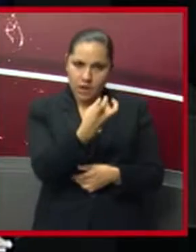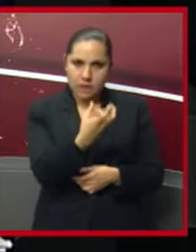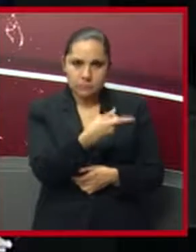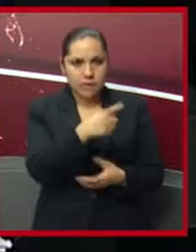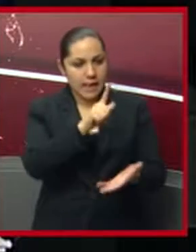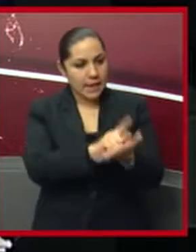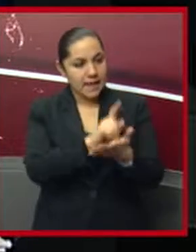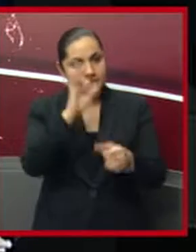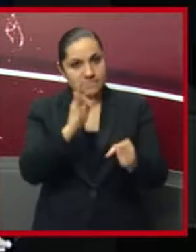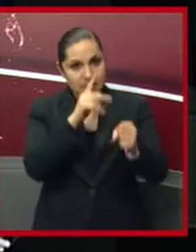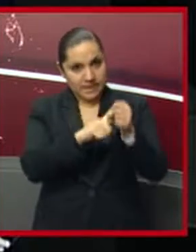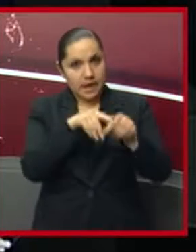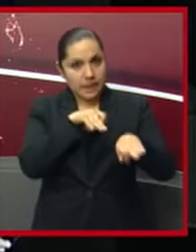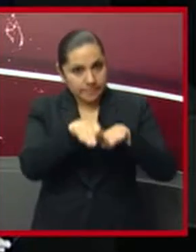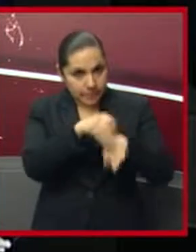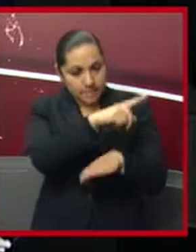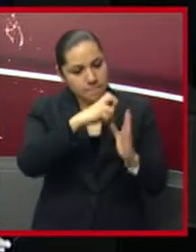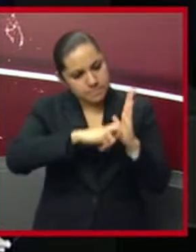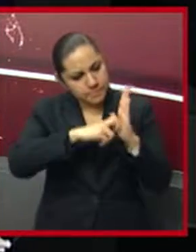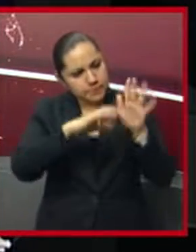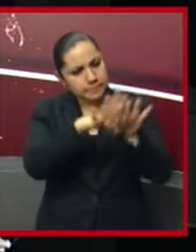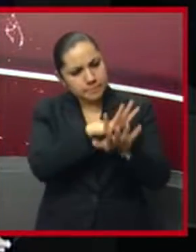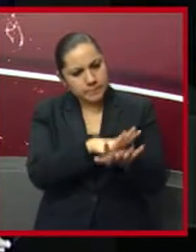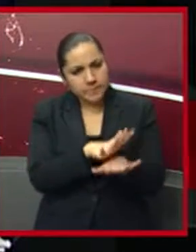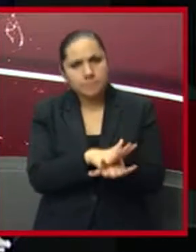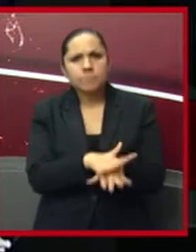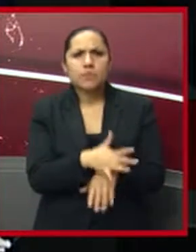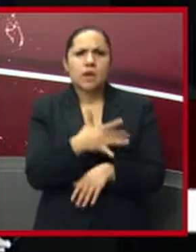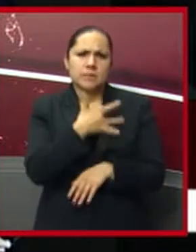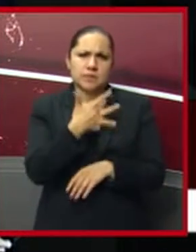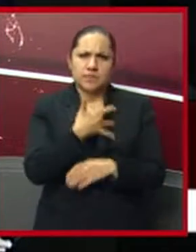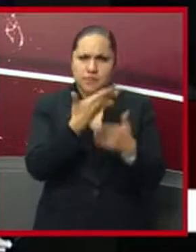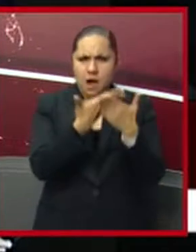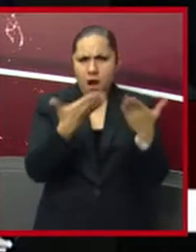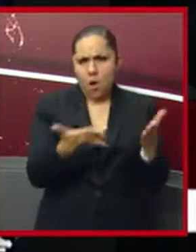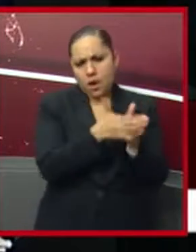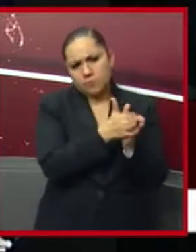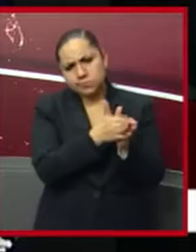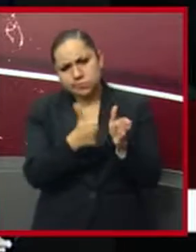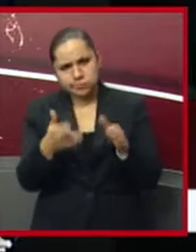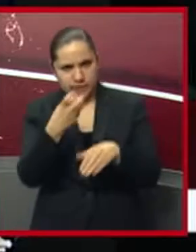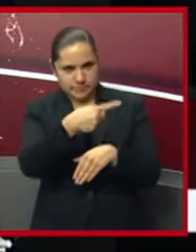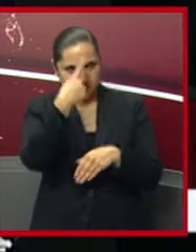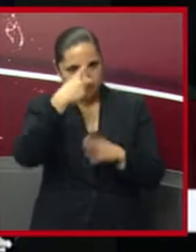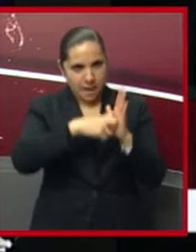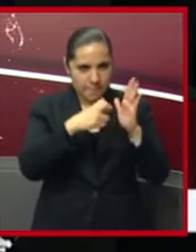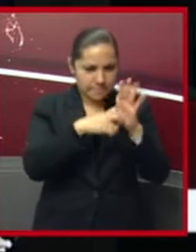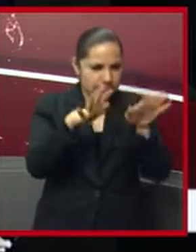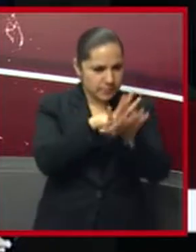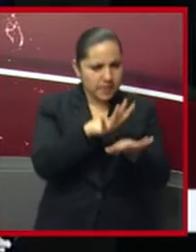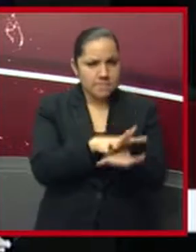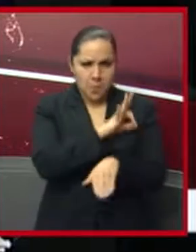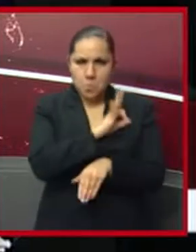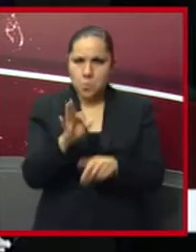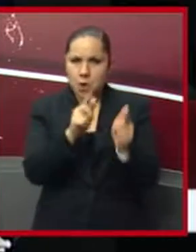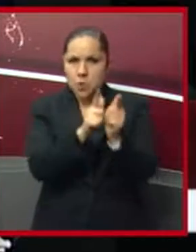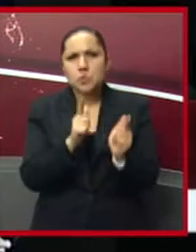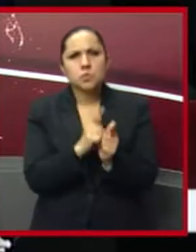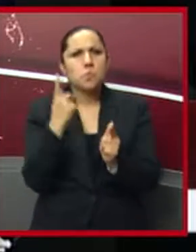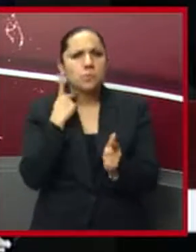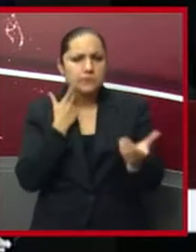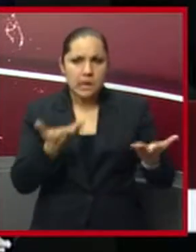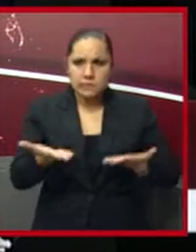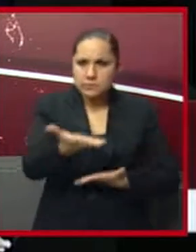Trabajo, pero creo que con el ánimo que se aprobó esta reforma, vamos a lograr el consenso de los grupos parlamentarios para tener una